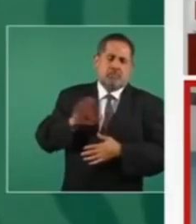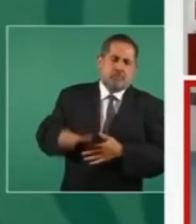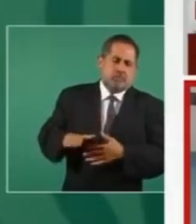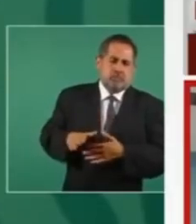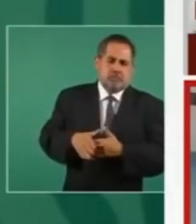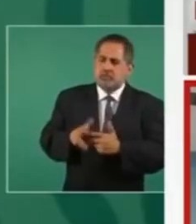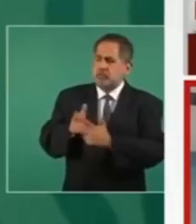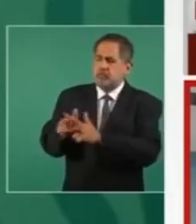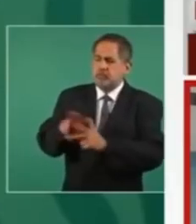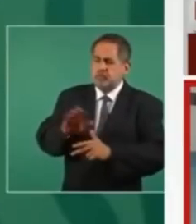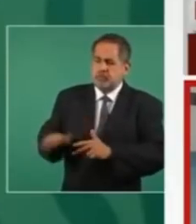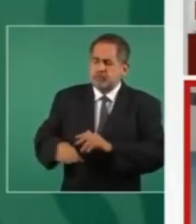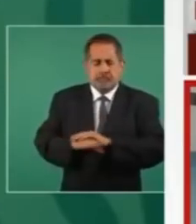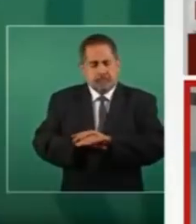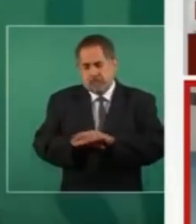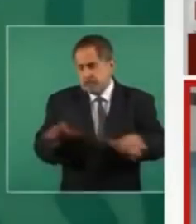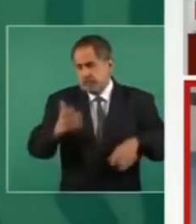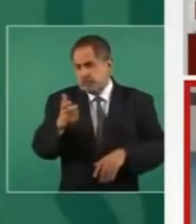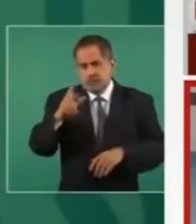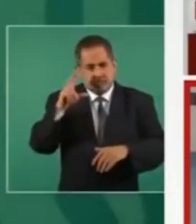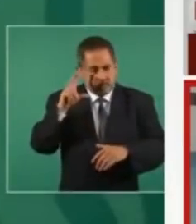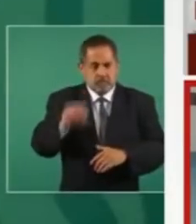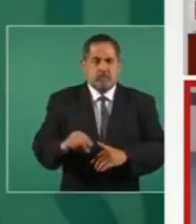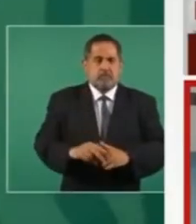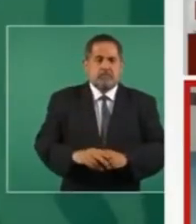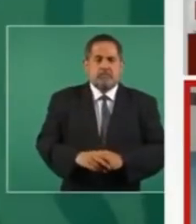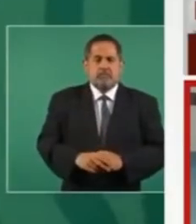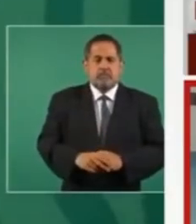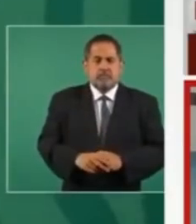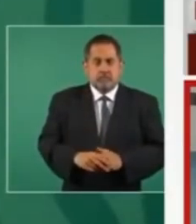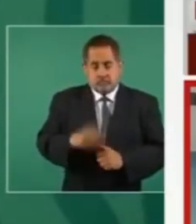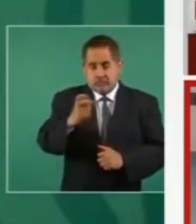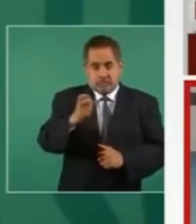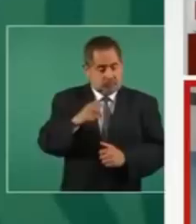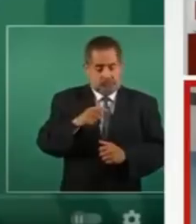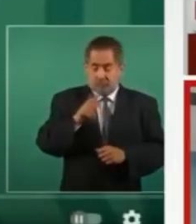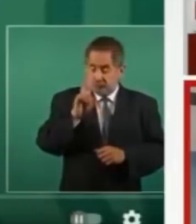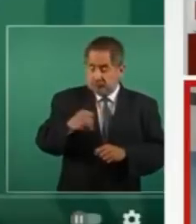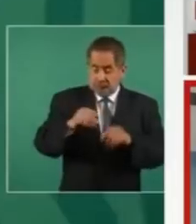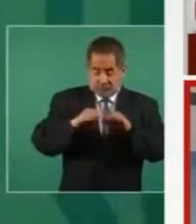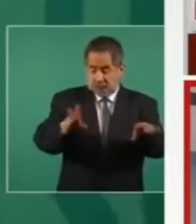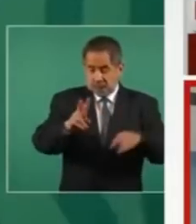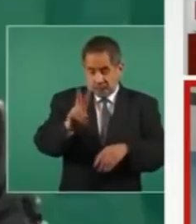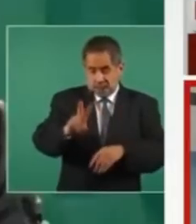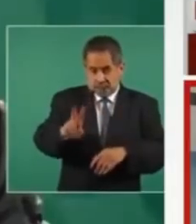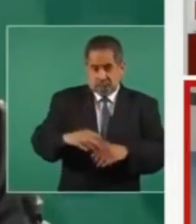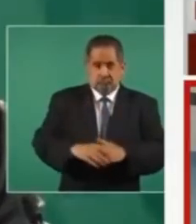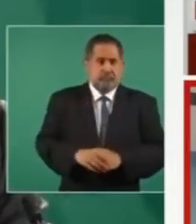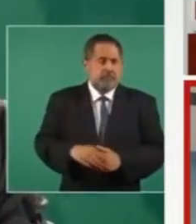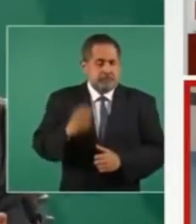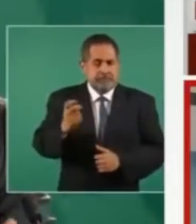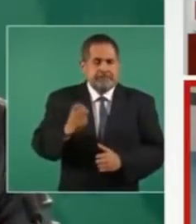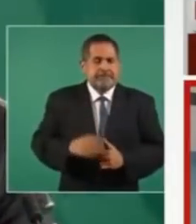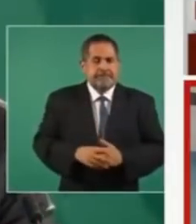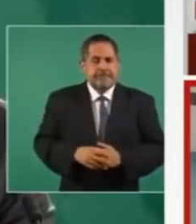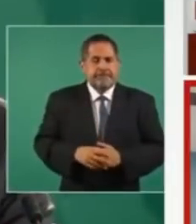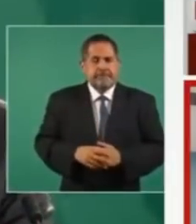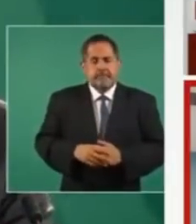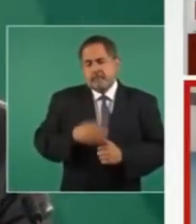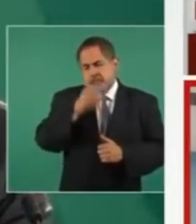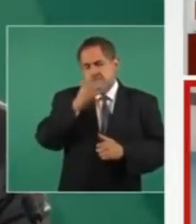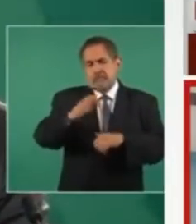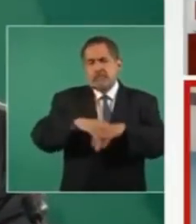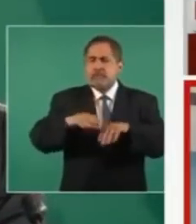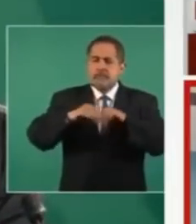hasta el asesinato de este joven, así como lo estoy planteando. Entonces, es lo que